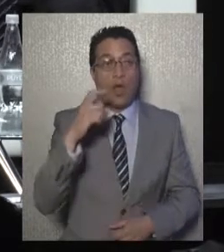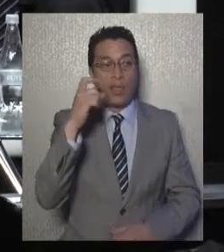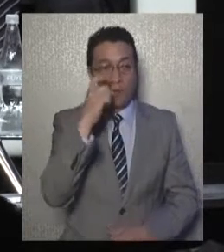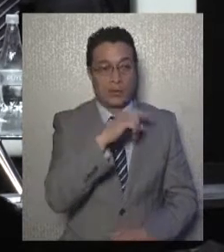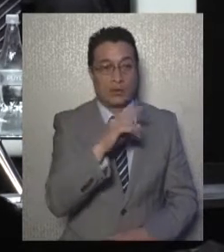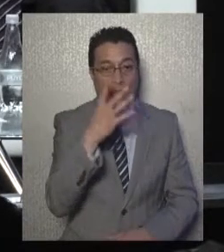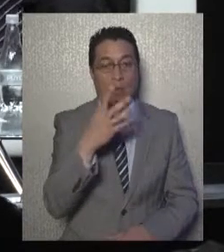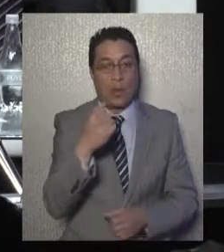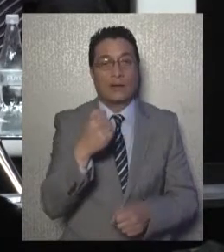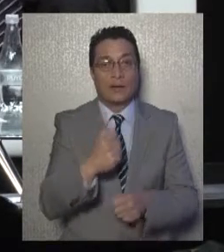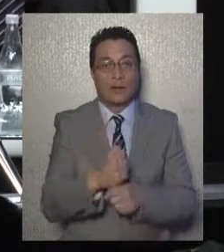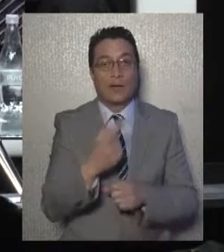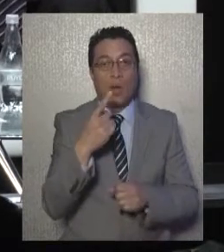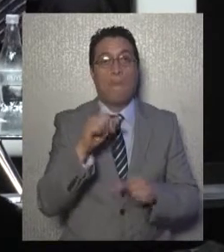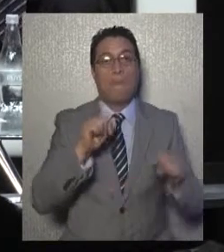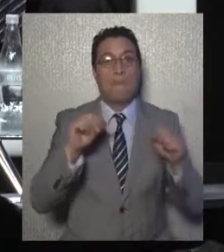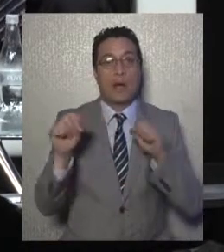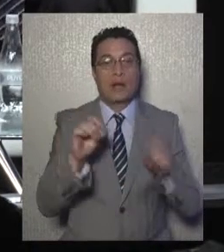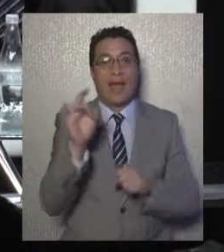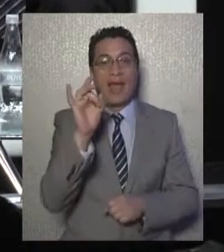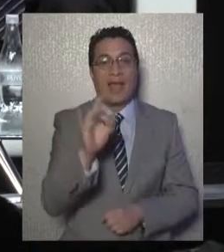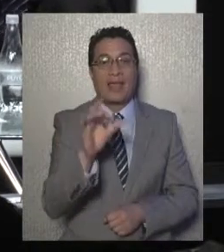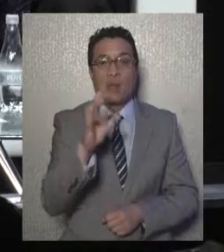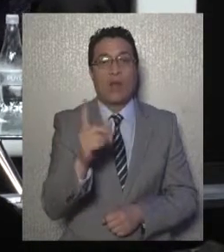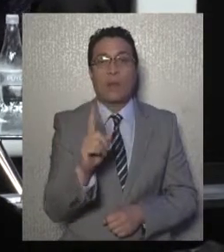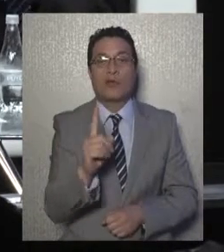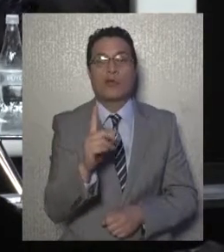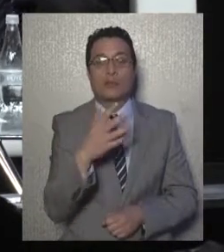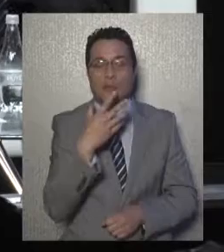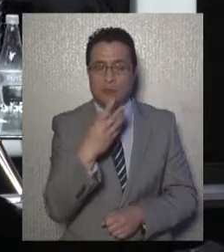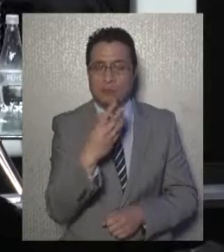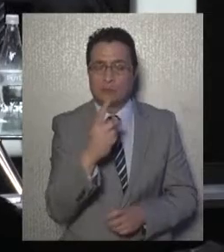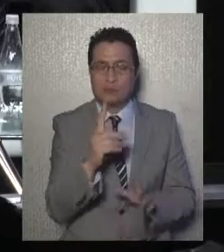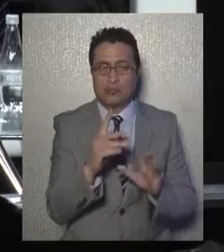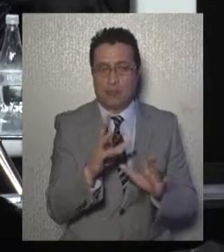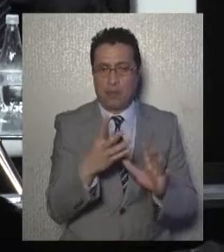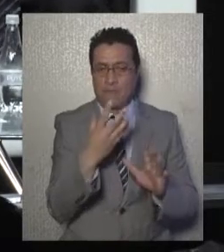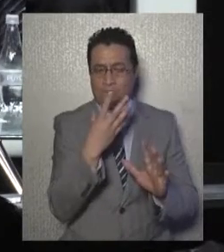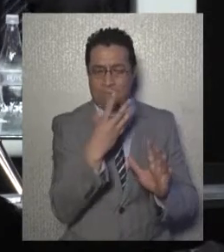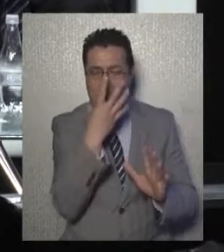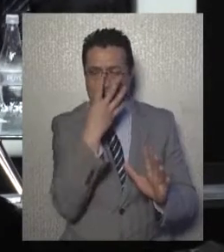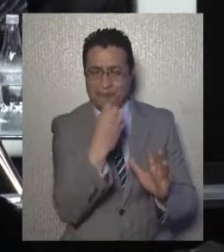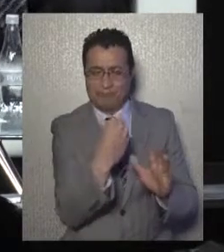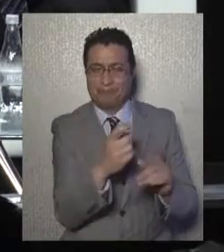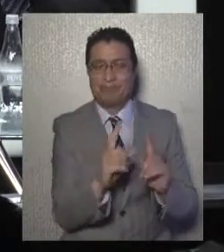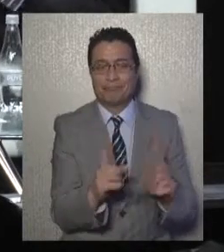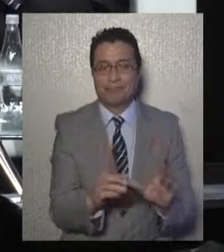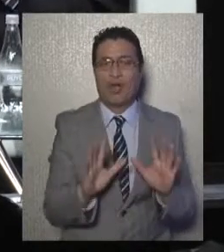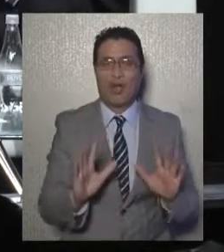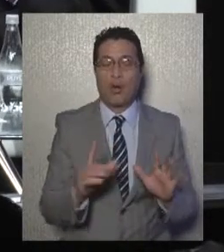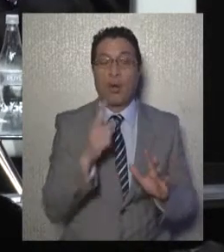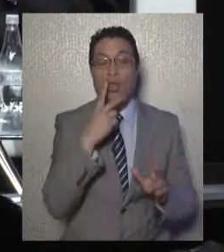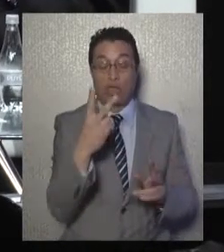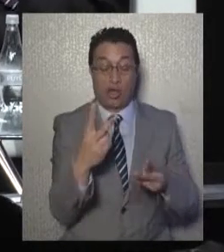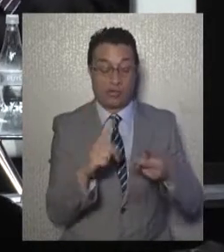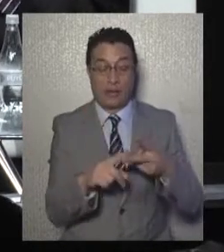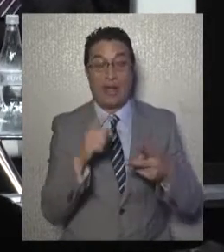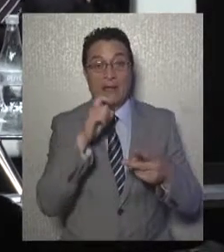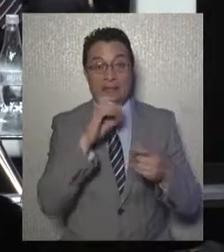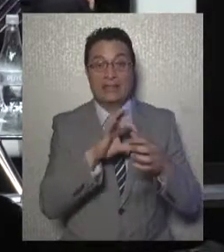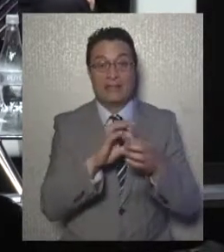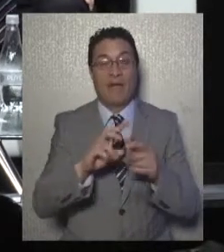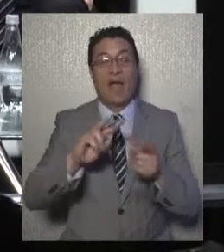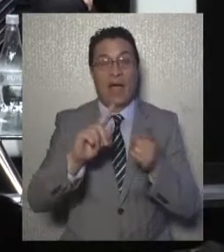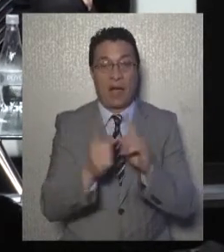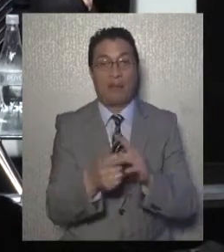gobierno impulsar políticas que individualmente no son atractivas, en el sentido que son muy chicas. Dos, que significa cambiar. A